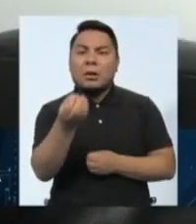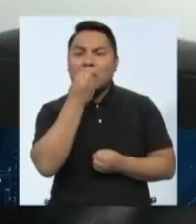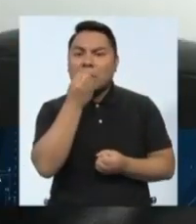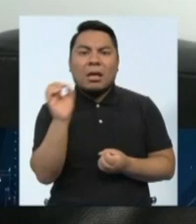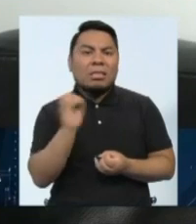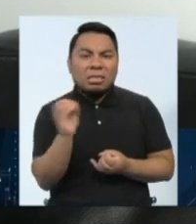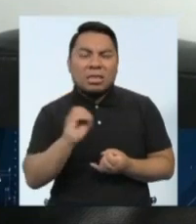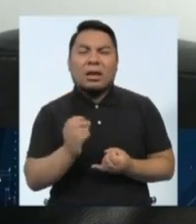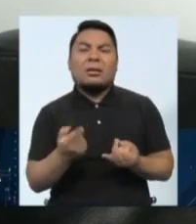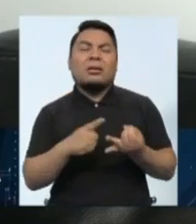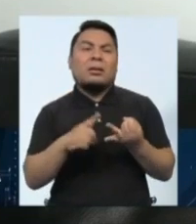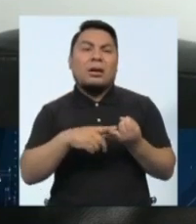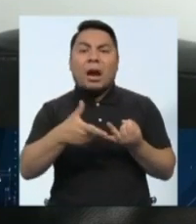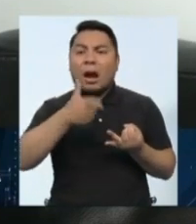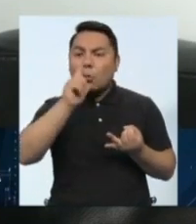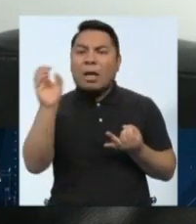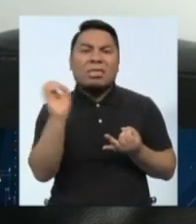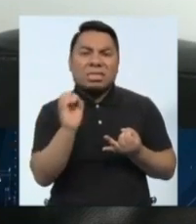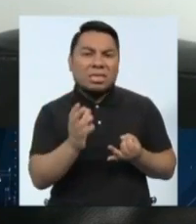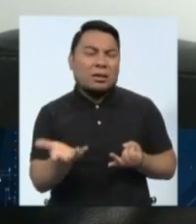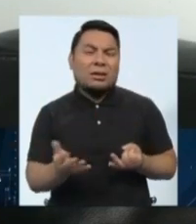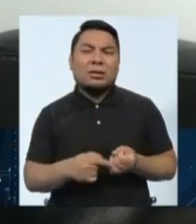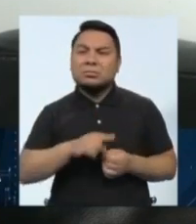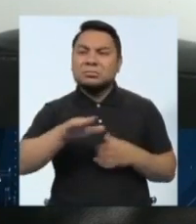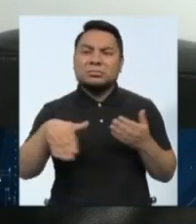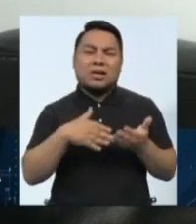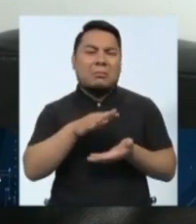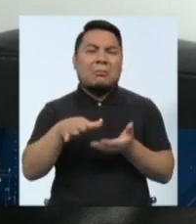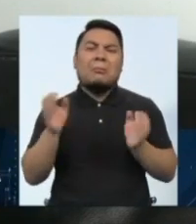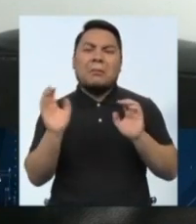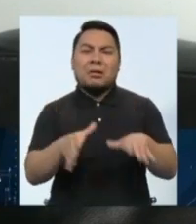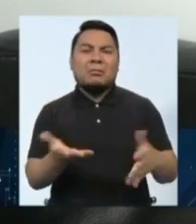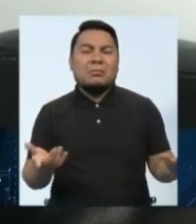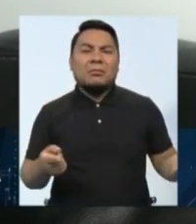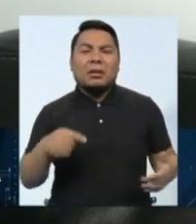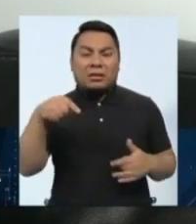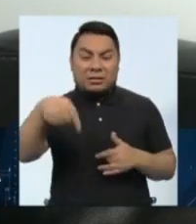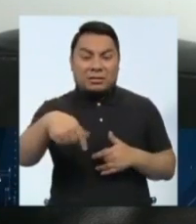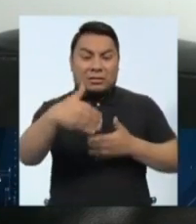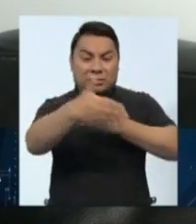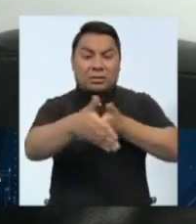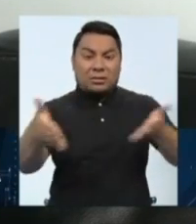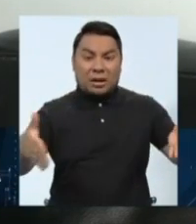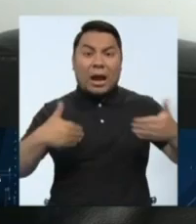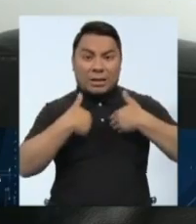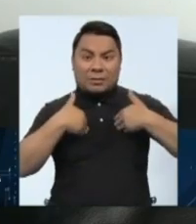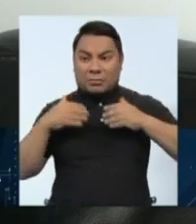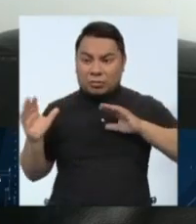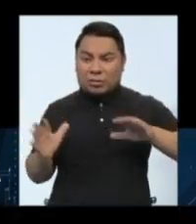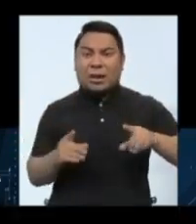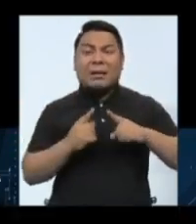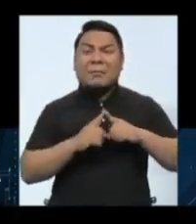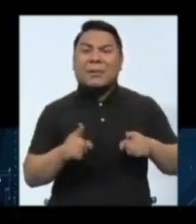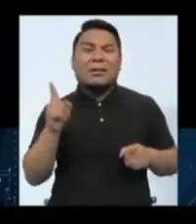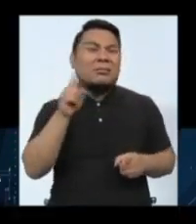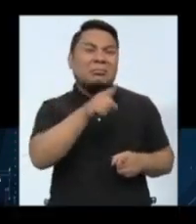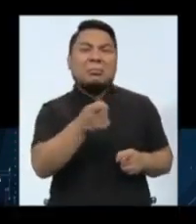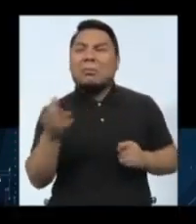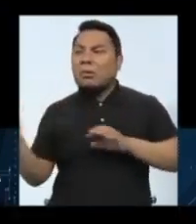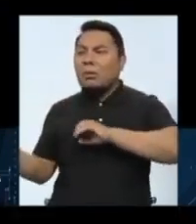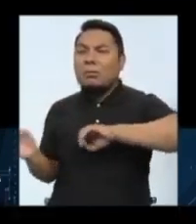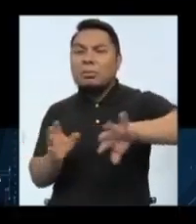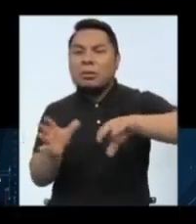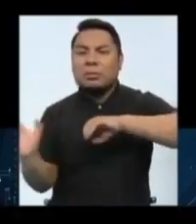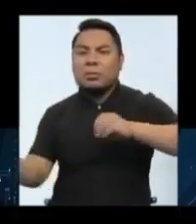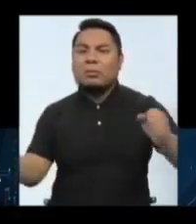sin agua, el lugar no tiene las condiciones. Ellos lo han llamado albergue, pero para nada es un albergue, es una perrera. Este tipo